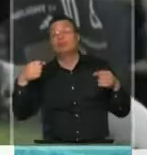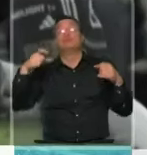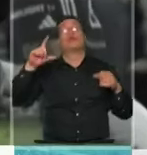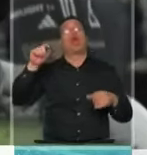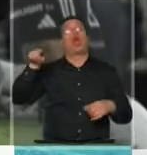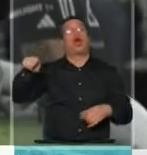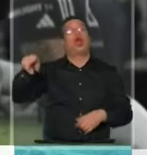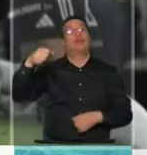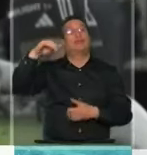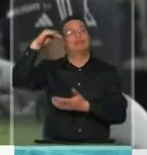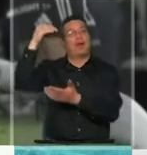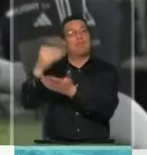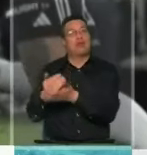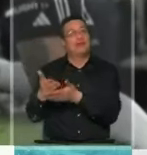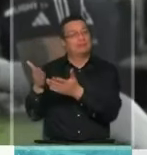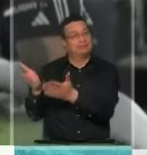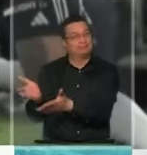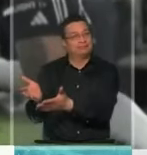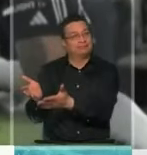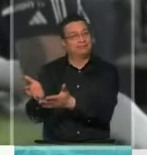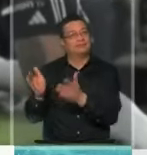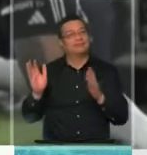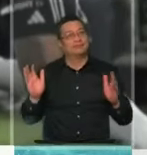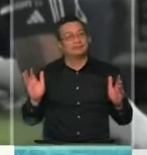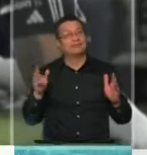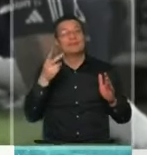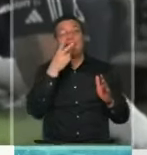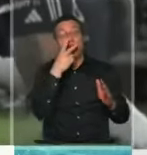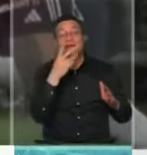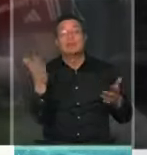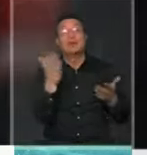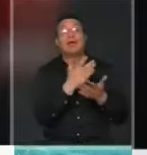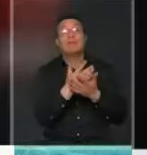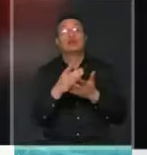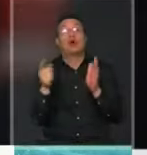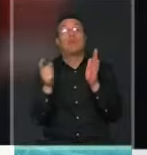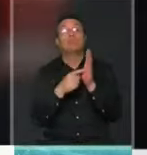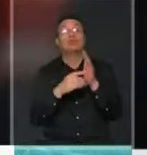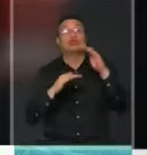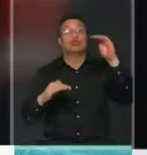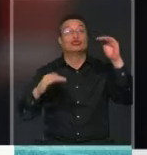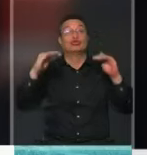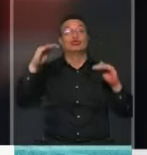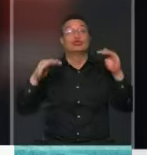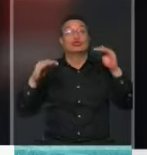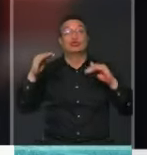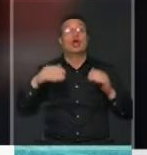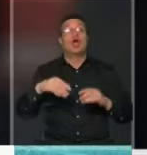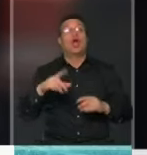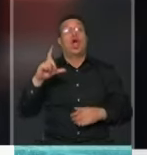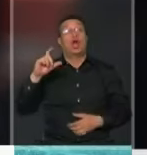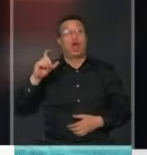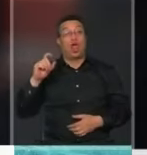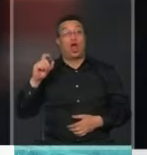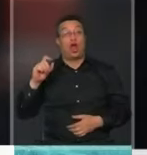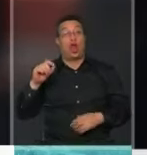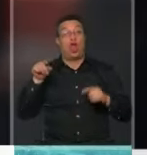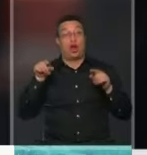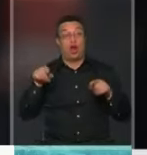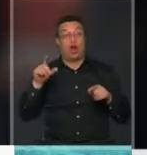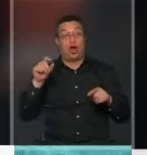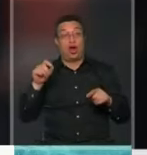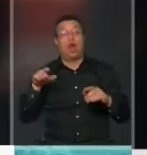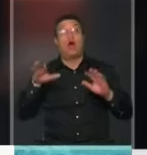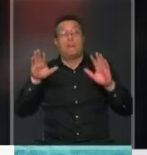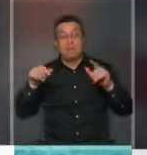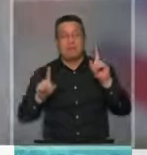en el Estadio Monumental. Podemos mirar lo que ocurrió con la tabla de ubicaciones entonces, los Salvos se quedan bien, se